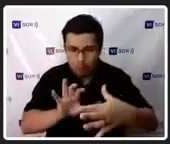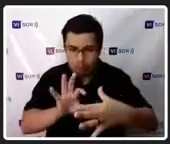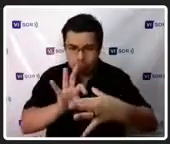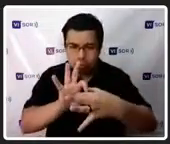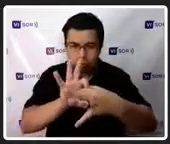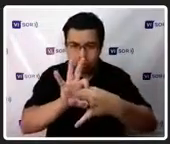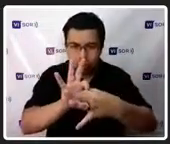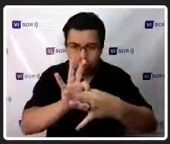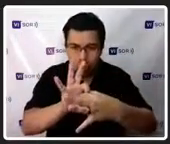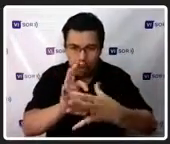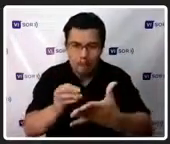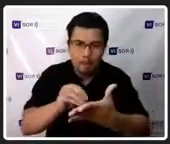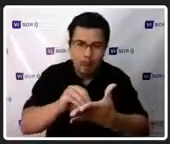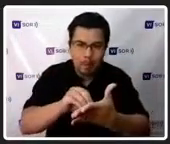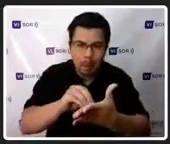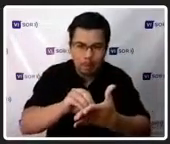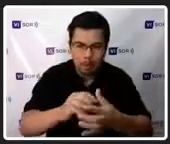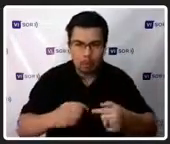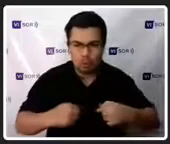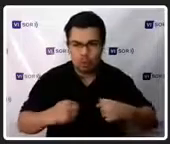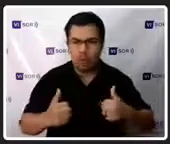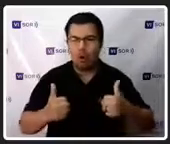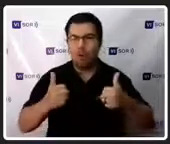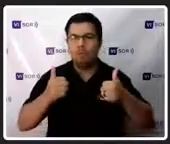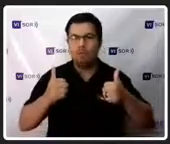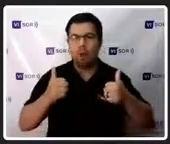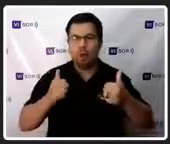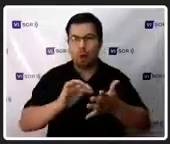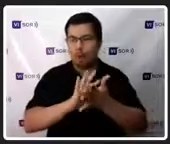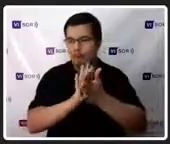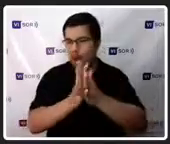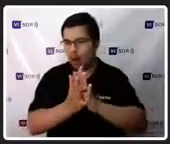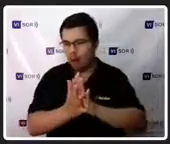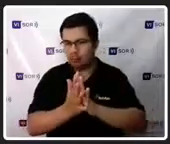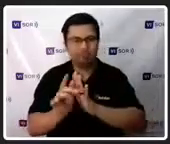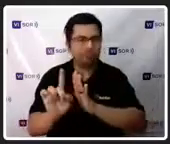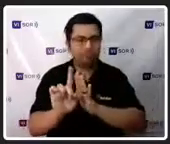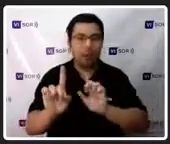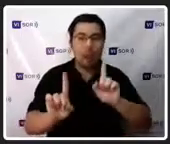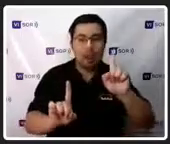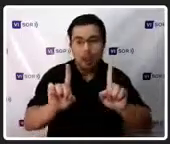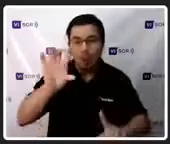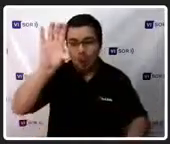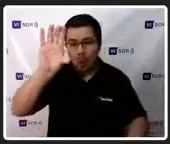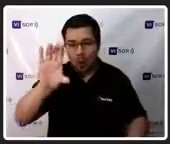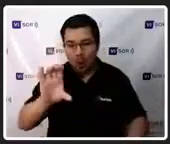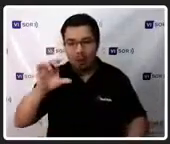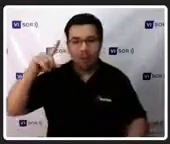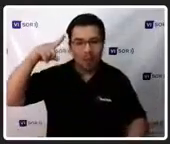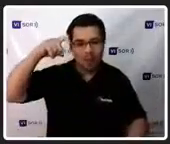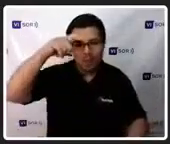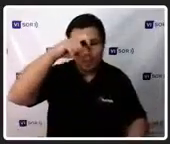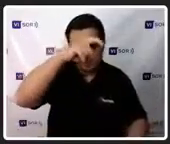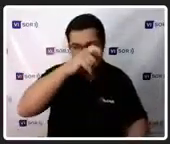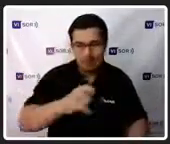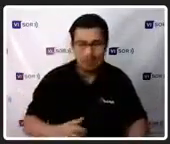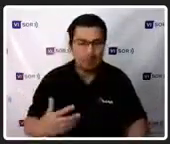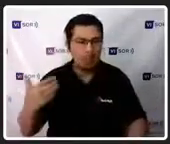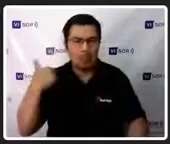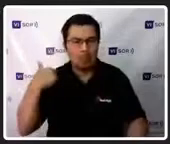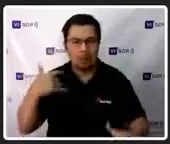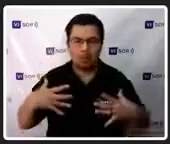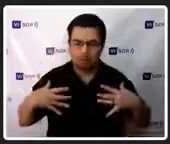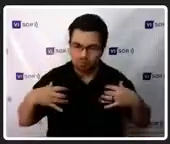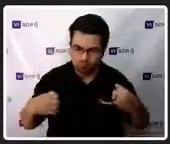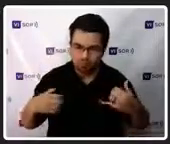ser bueno para todo. Y me encontré con algunos ramos que no, que me costaron igual, pues, pero igual lo fuimos sacando adelante